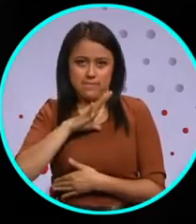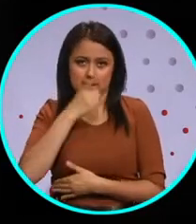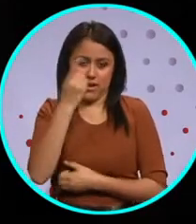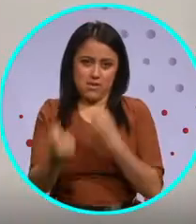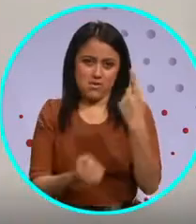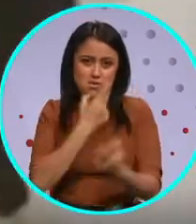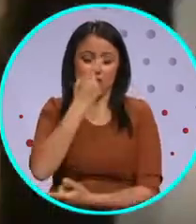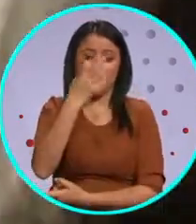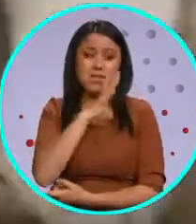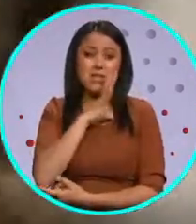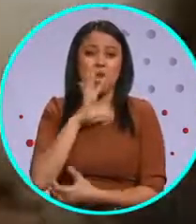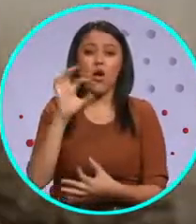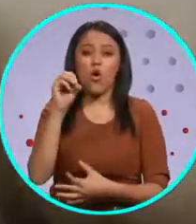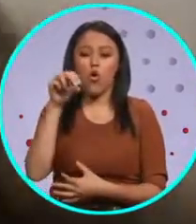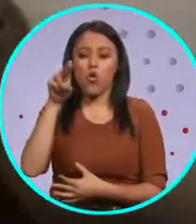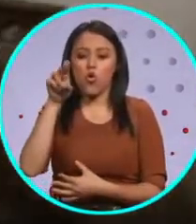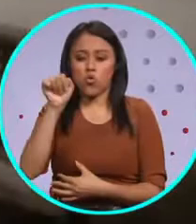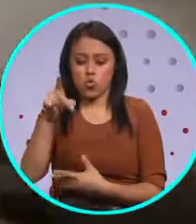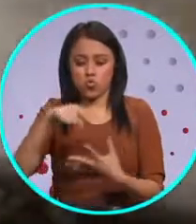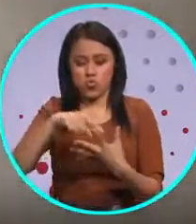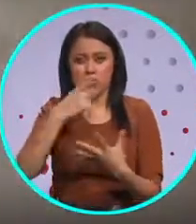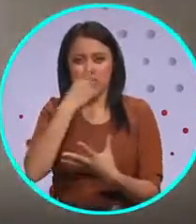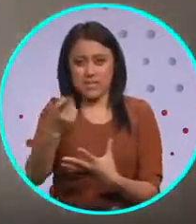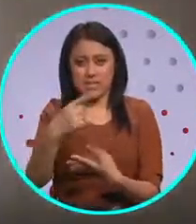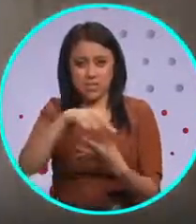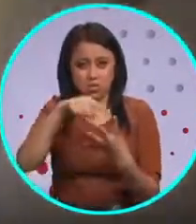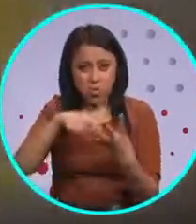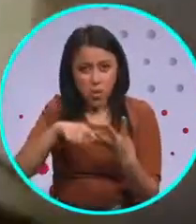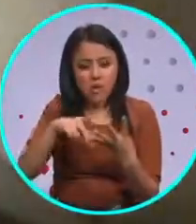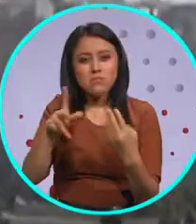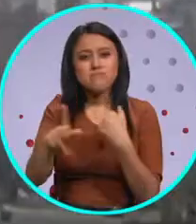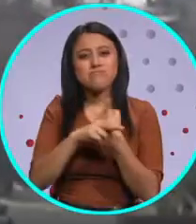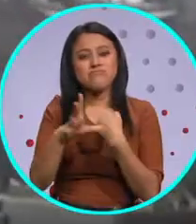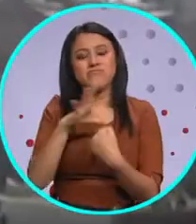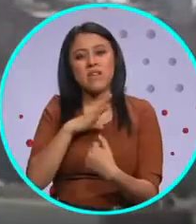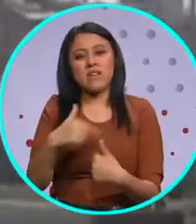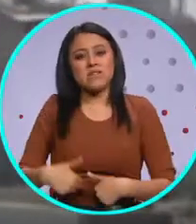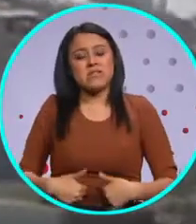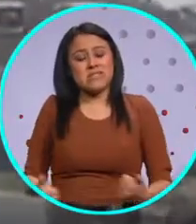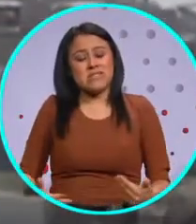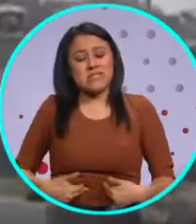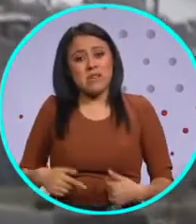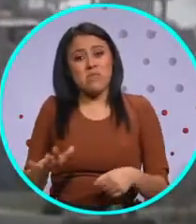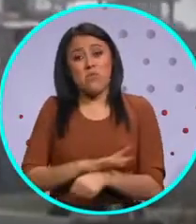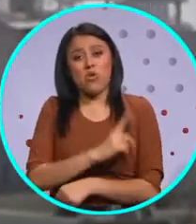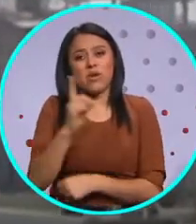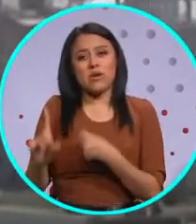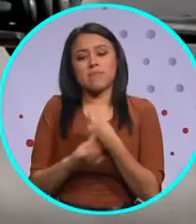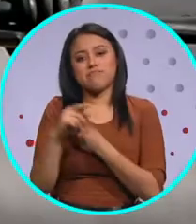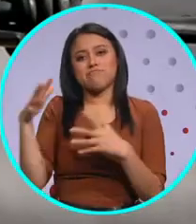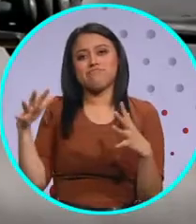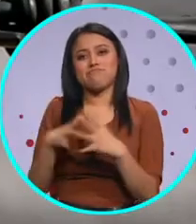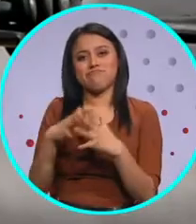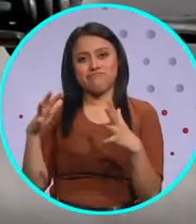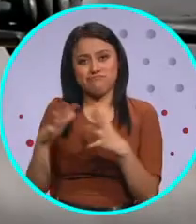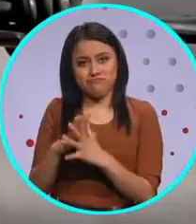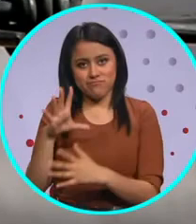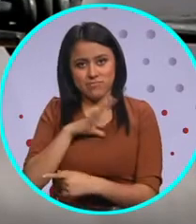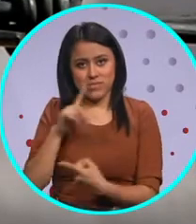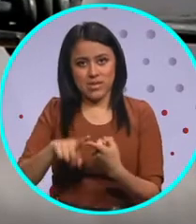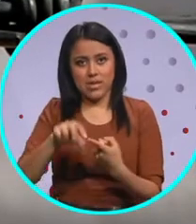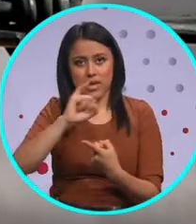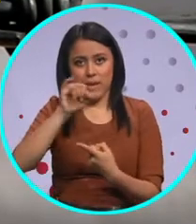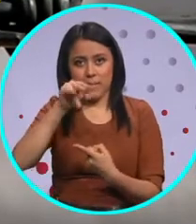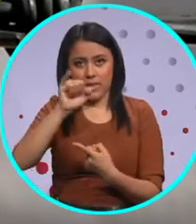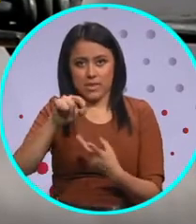naciones unidas existen cuatro países donde la población sufre de hambre e inanición pues se encuentran en conflicto over yemen sudán del sur